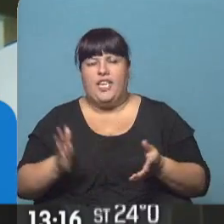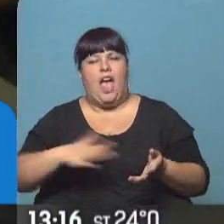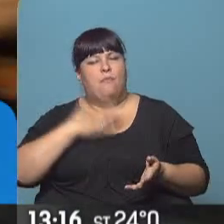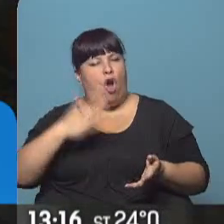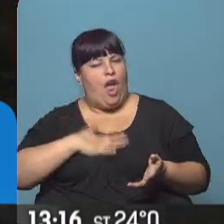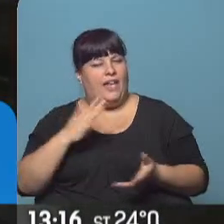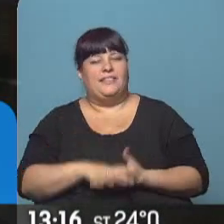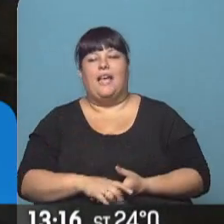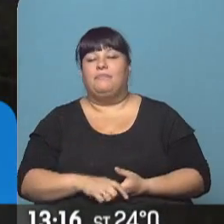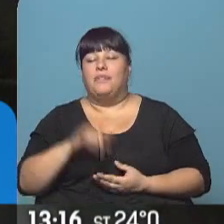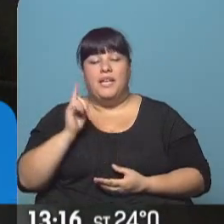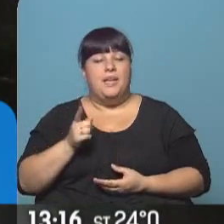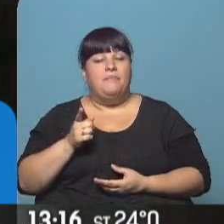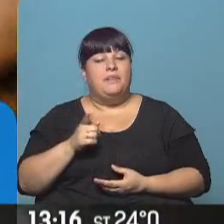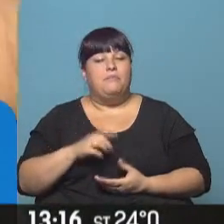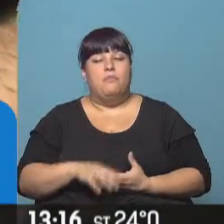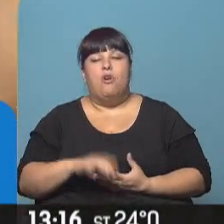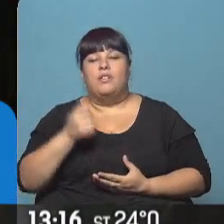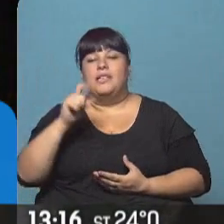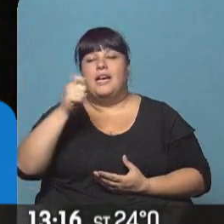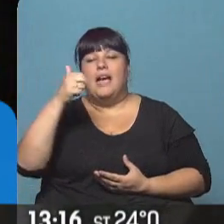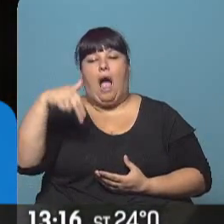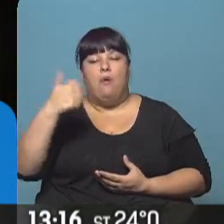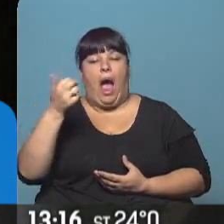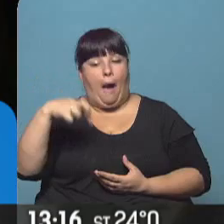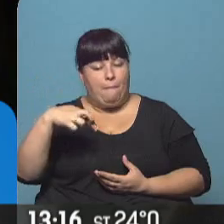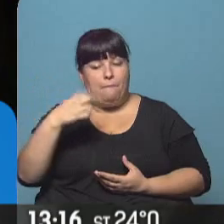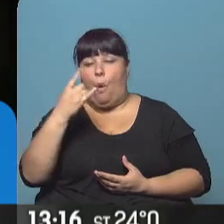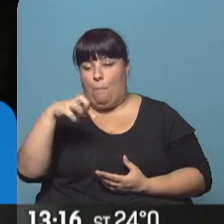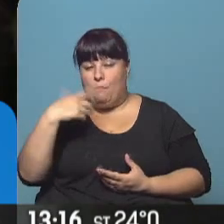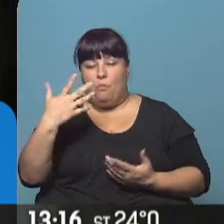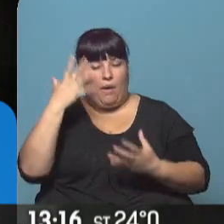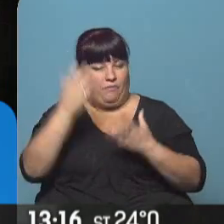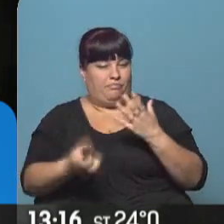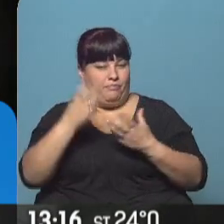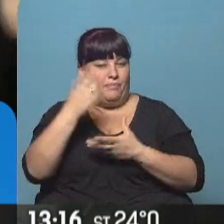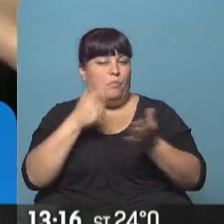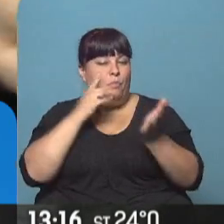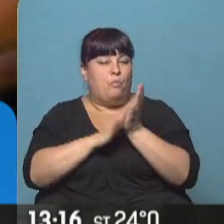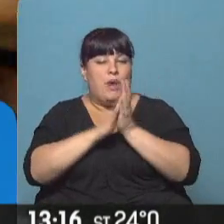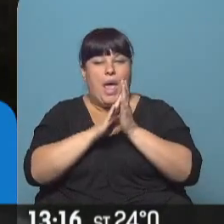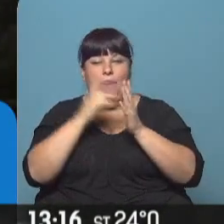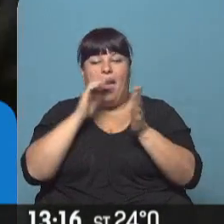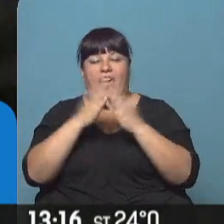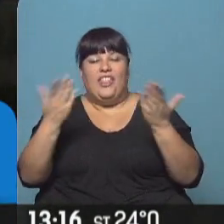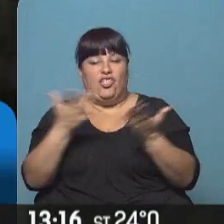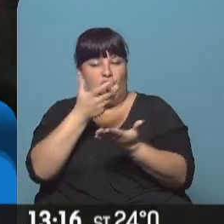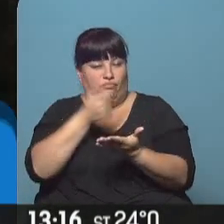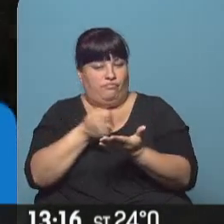poético, donde con la aplicación que se llama Camon App, ya se puede ir bajando y practicar y probar con la imagen de la tapa del disco.